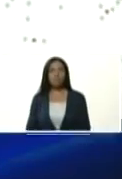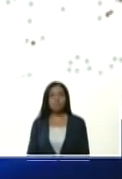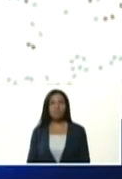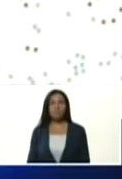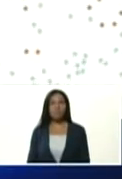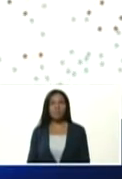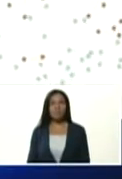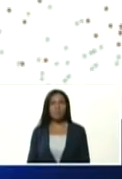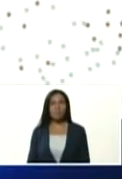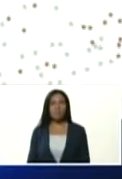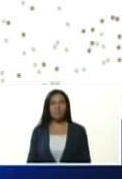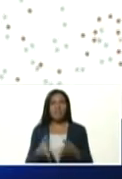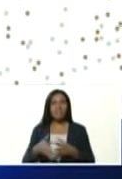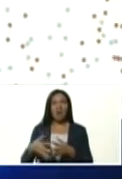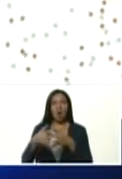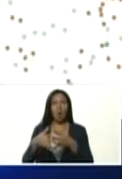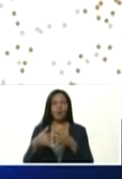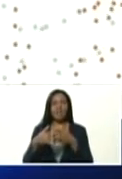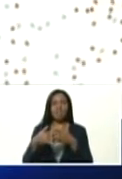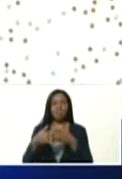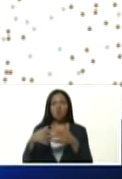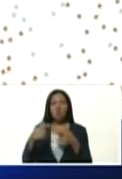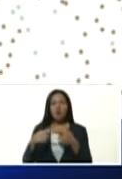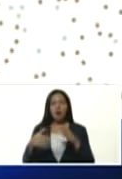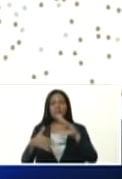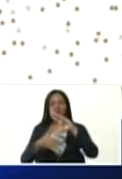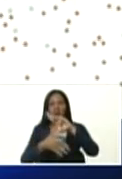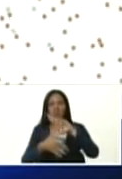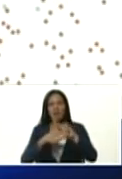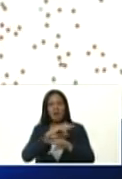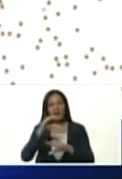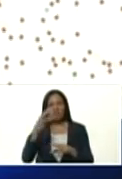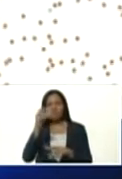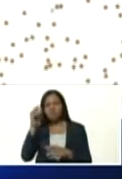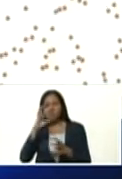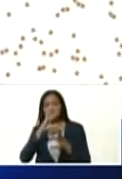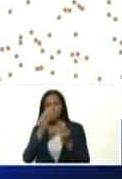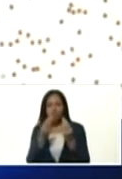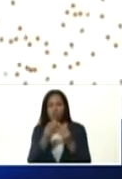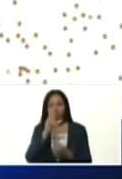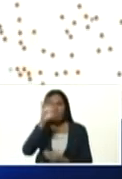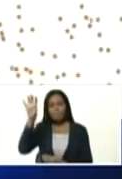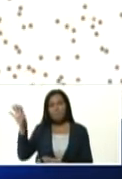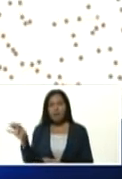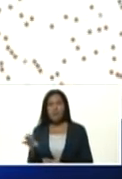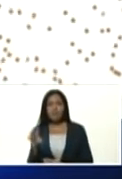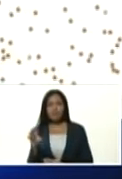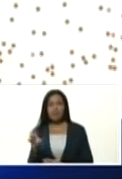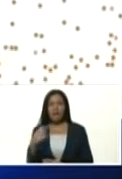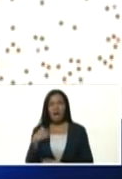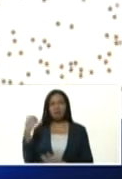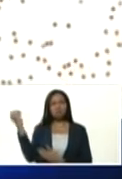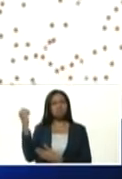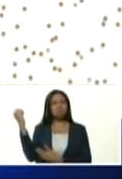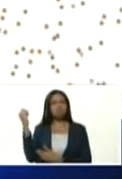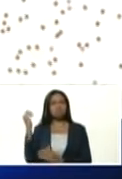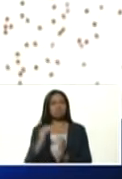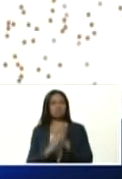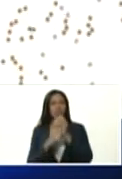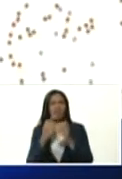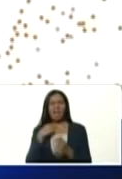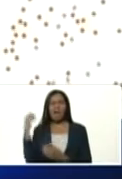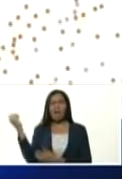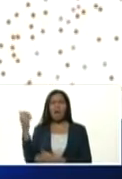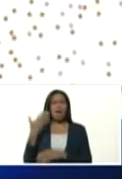de Estados Unidos, en América Latina, en el Caribe, en muchos países, donde se ha subestimado, algunos líderes han